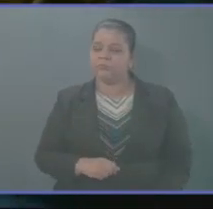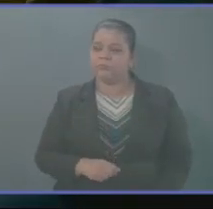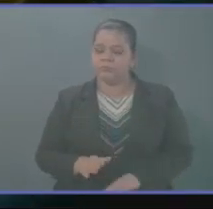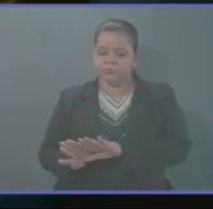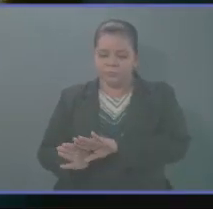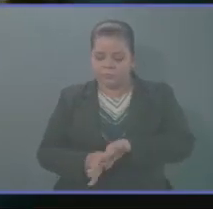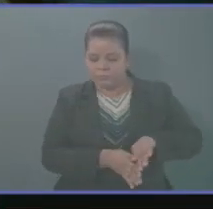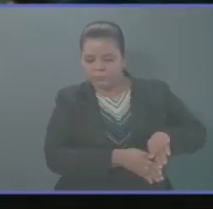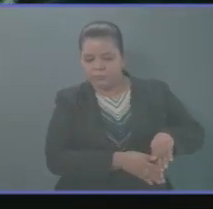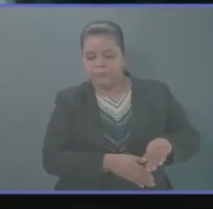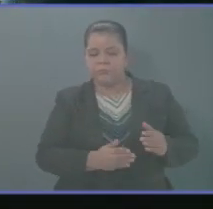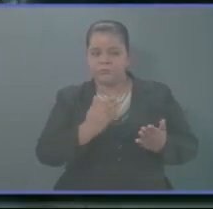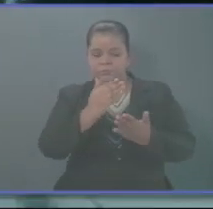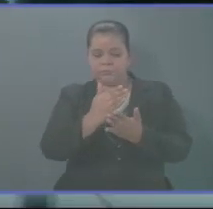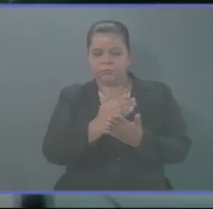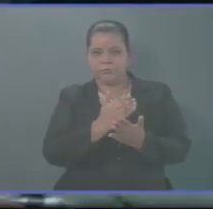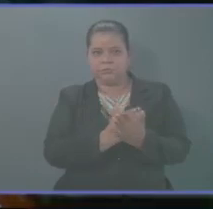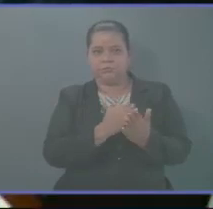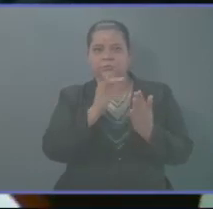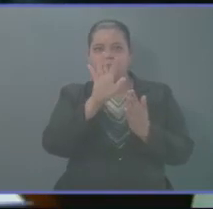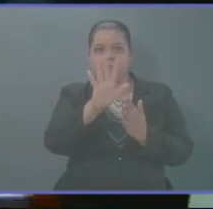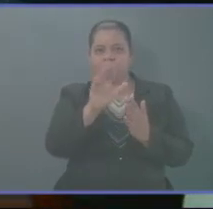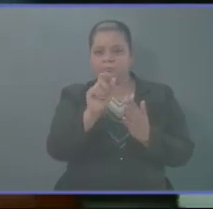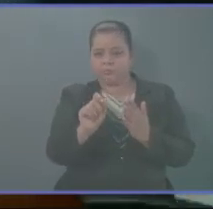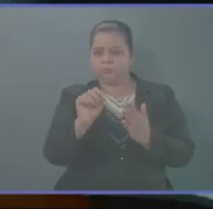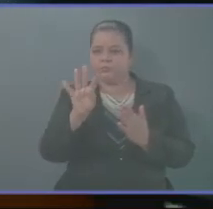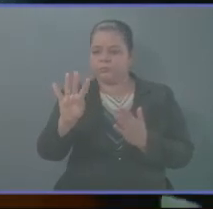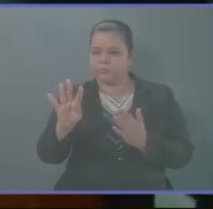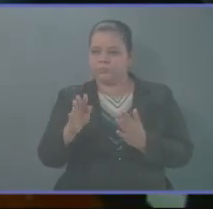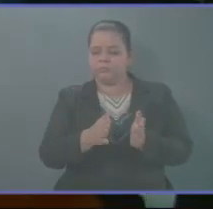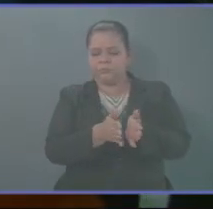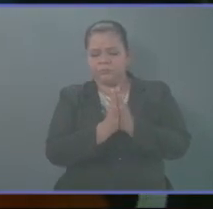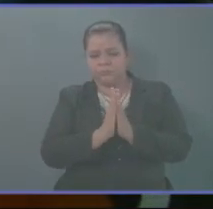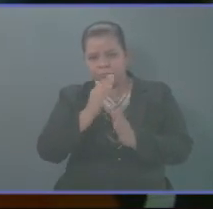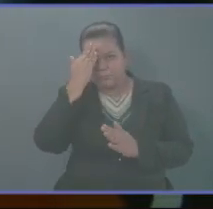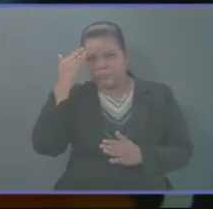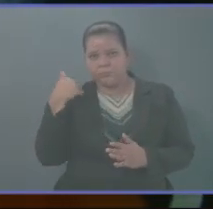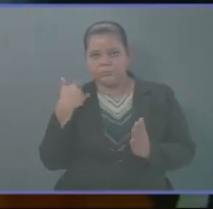Pasamos al punto 5.4. Le solicito, licenciada,